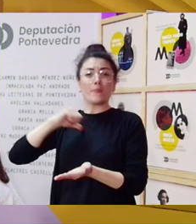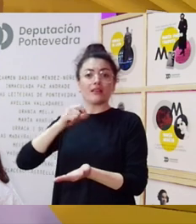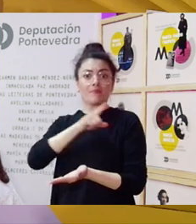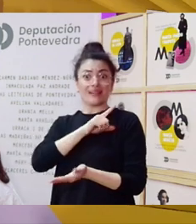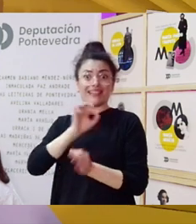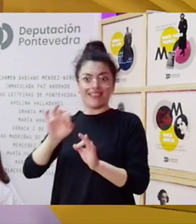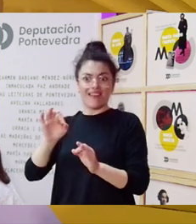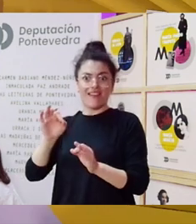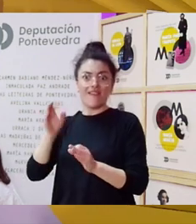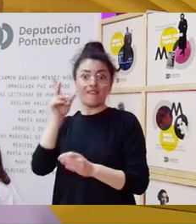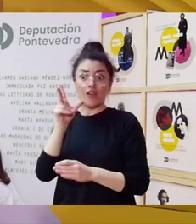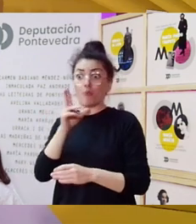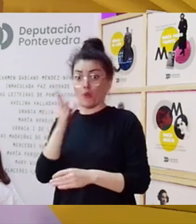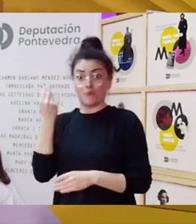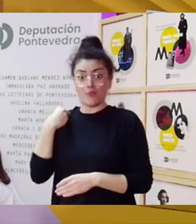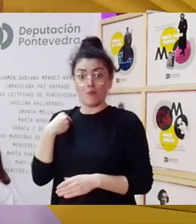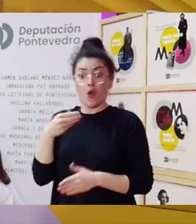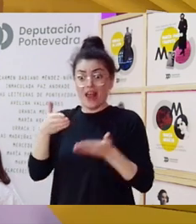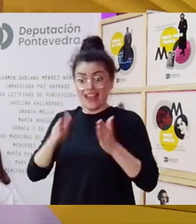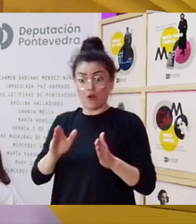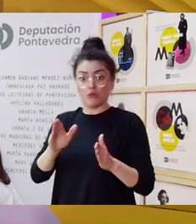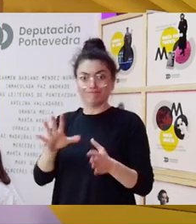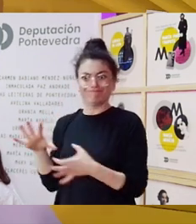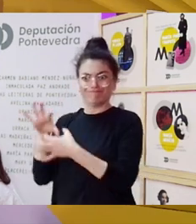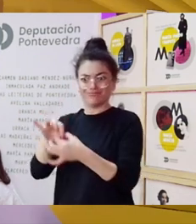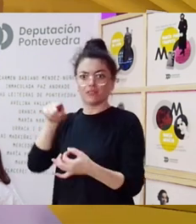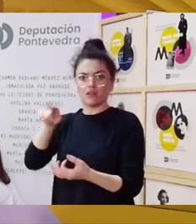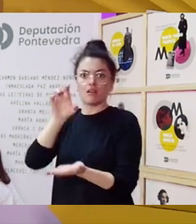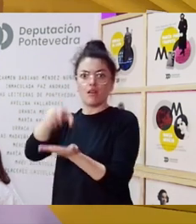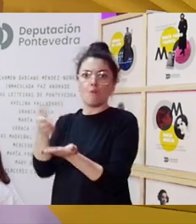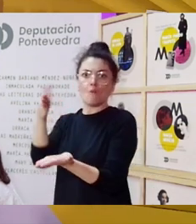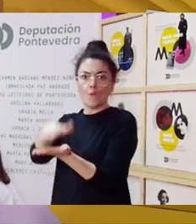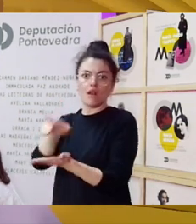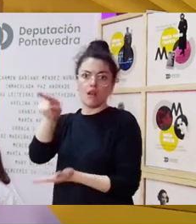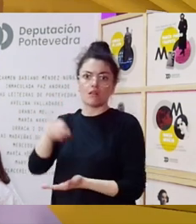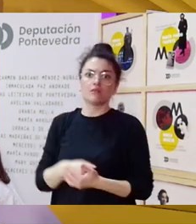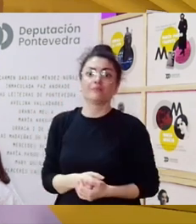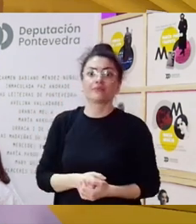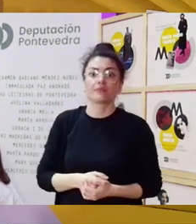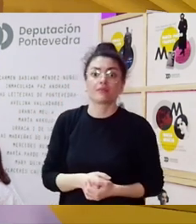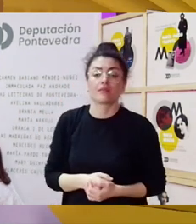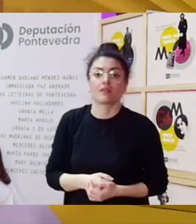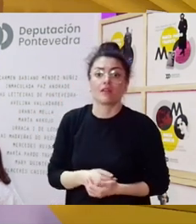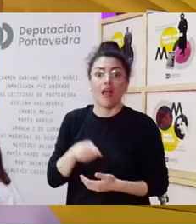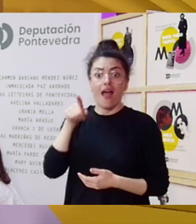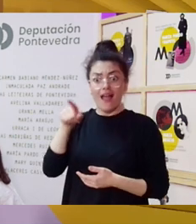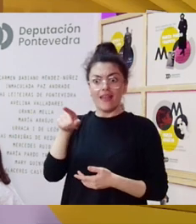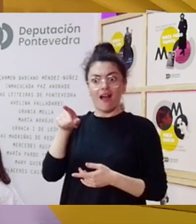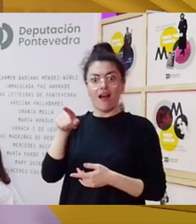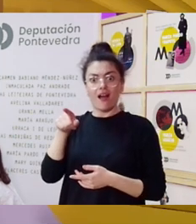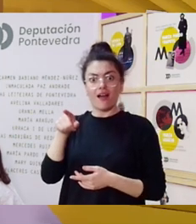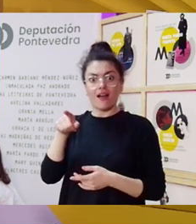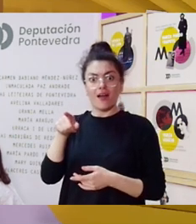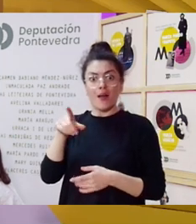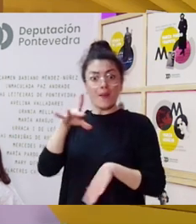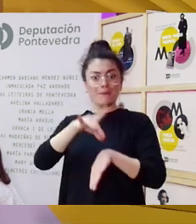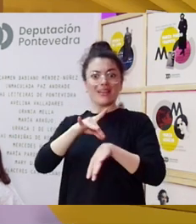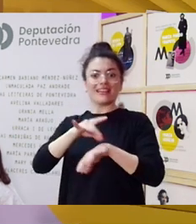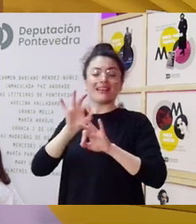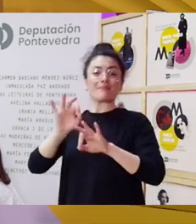fillo. É dicir, ela tiña medicina militar por ese